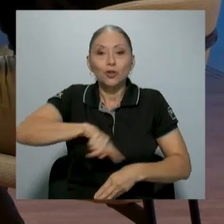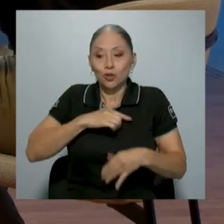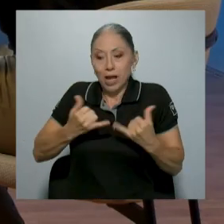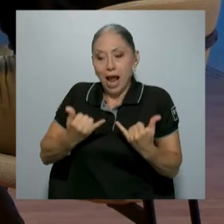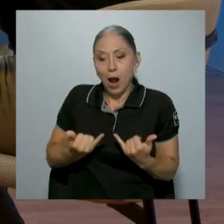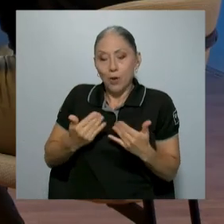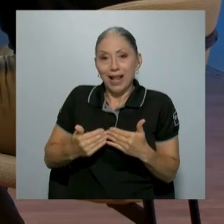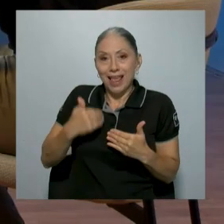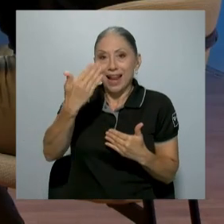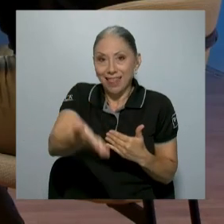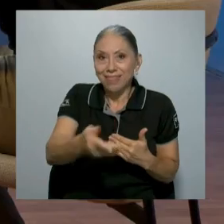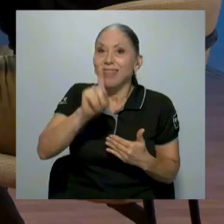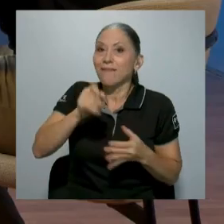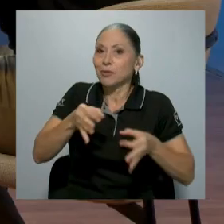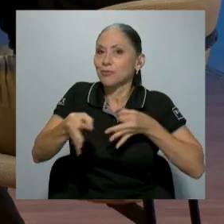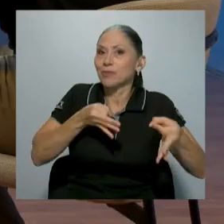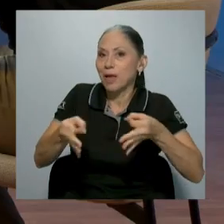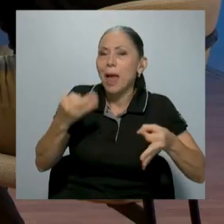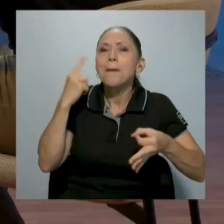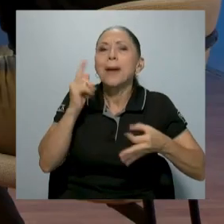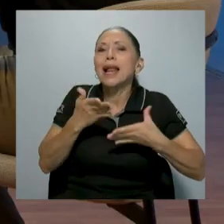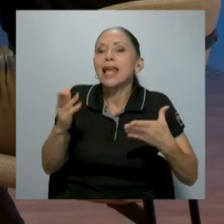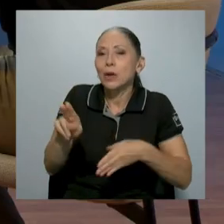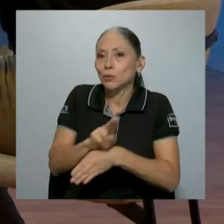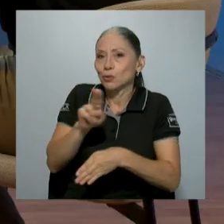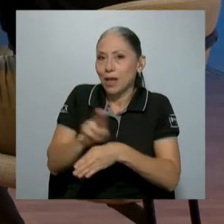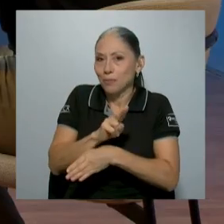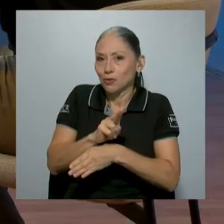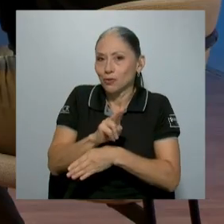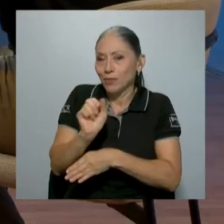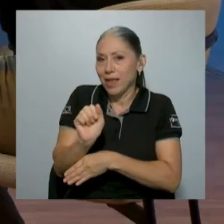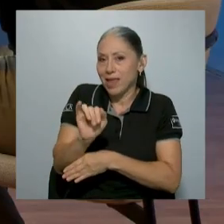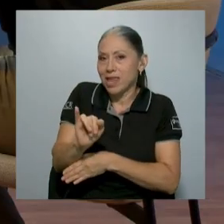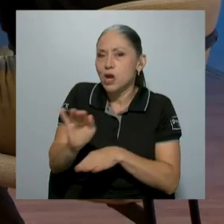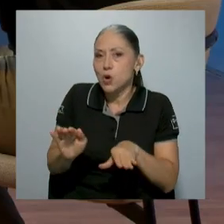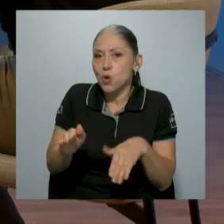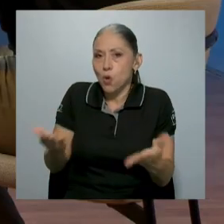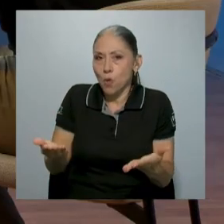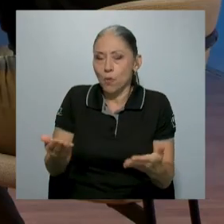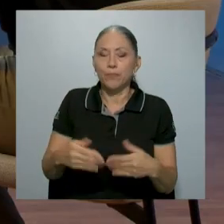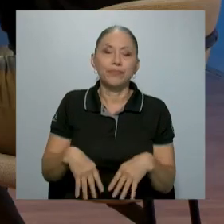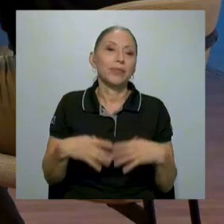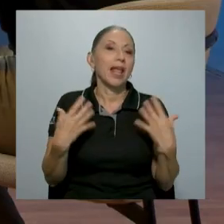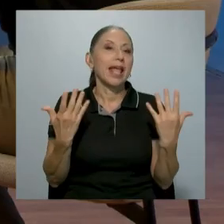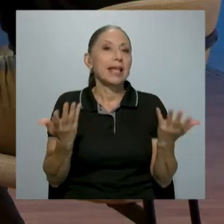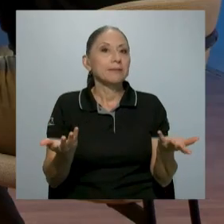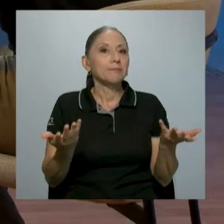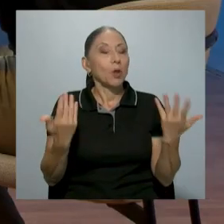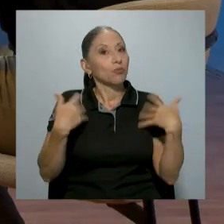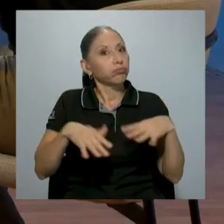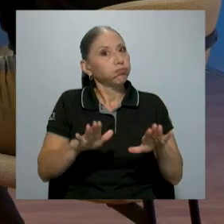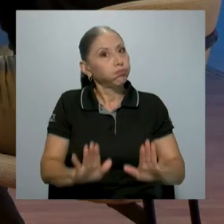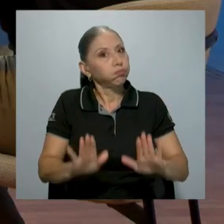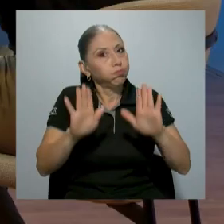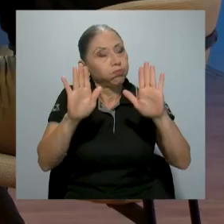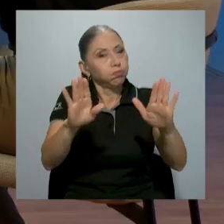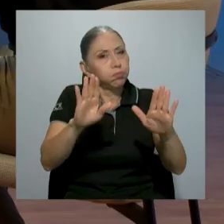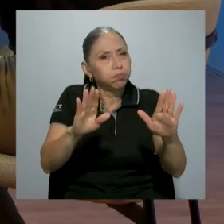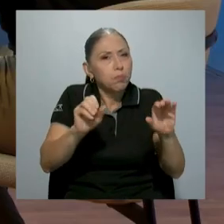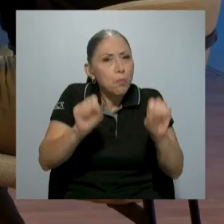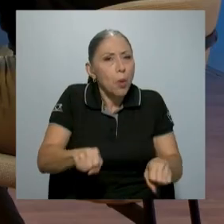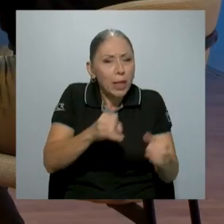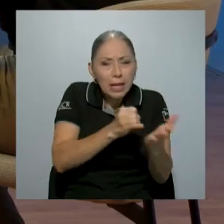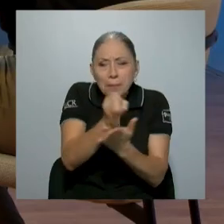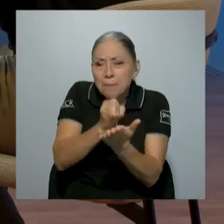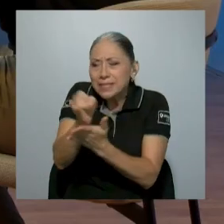notas aclaratorias en para qué lo usamos y cómo lo usamos. Es realmente una maravilla el poder investigar más de 200 documentos,